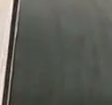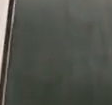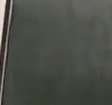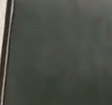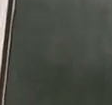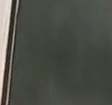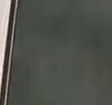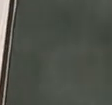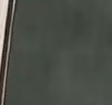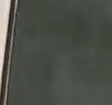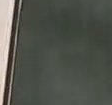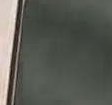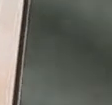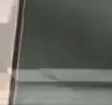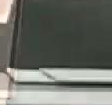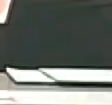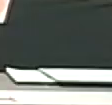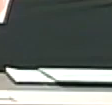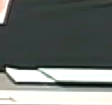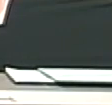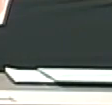Así sería yo en el siglo XIX.